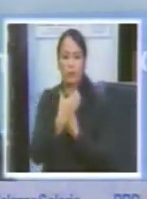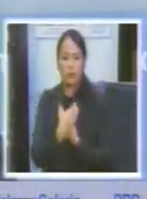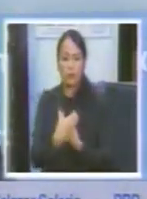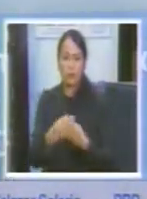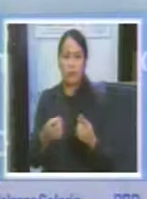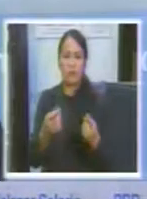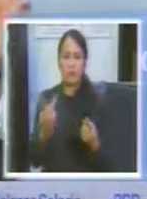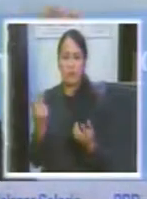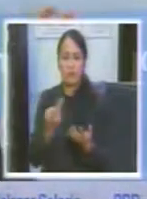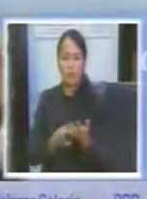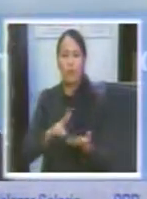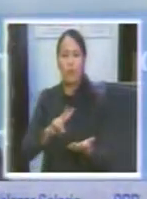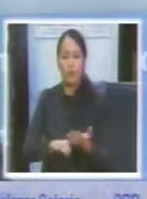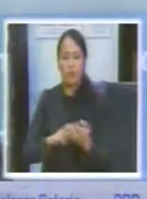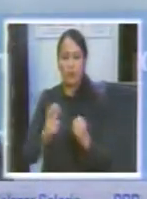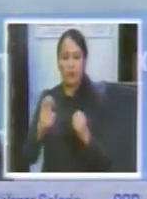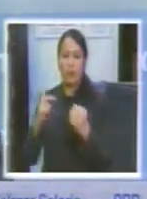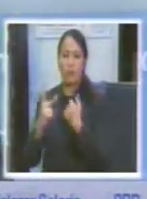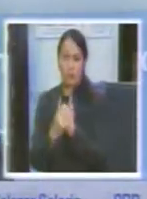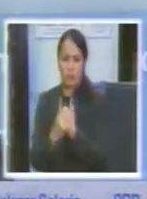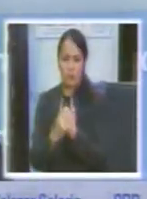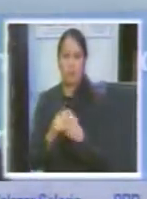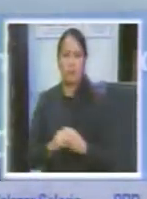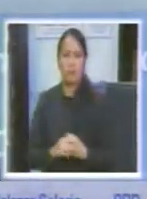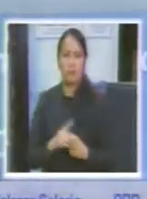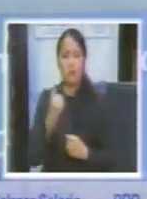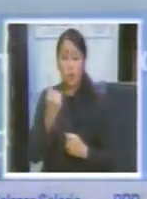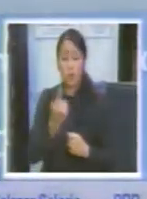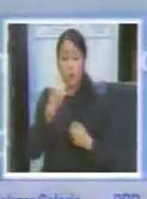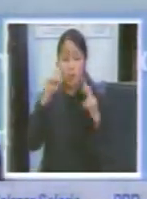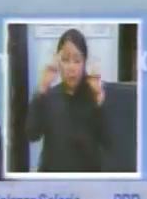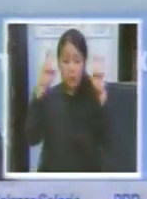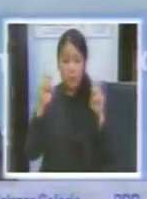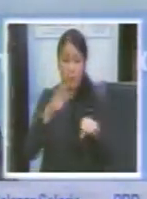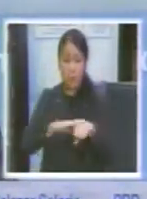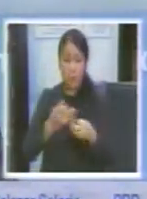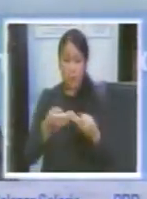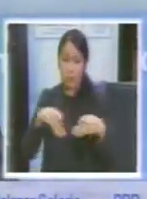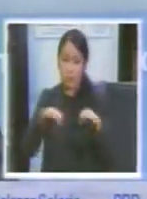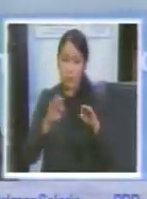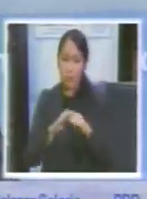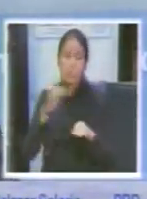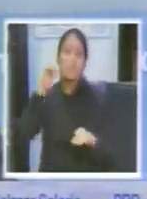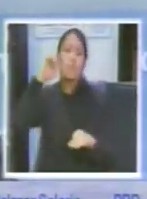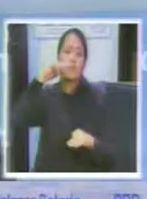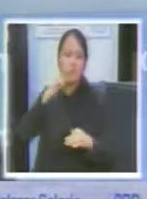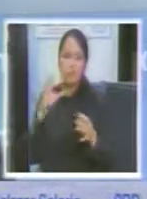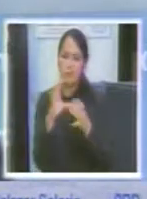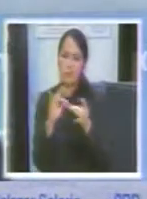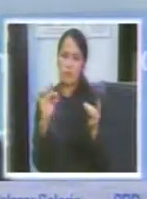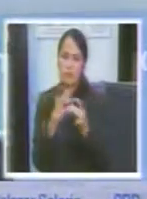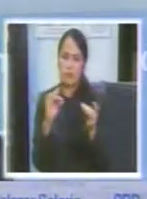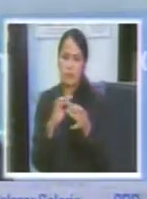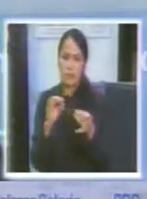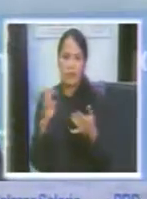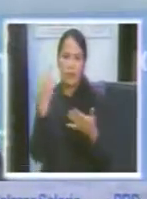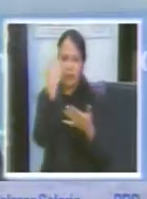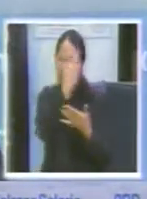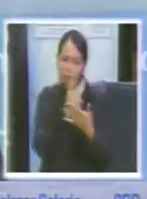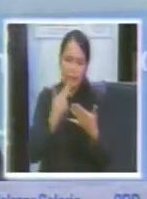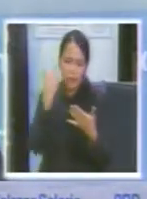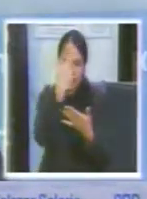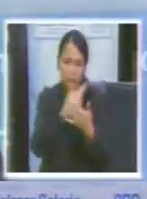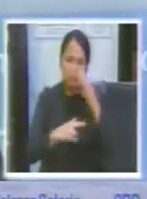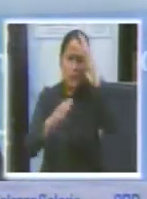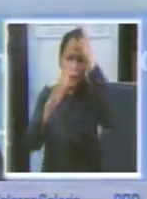Mixta, la parte europea, donde uno de los temas principales con el que arrancamos el día de mañana es precisamente la revisión del